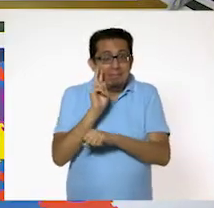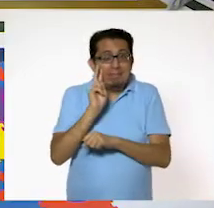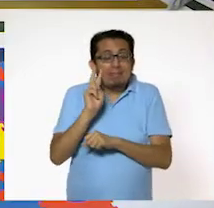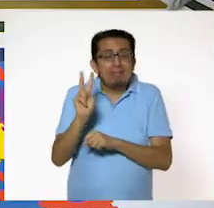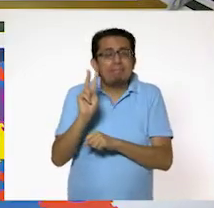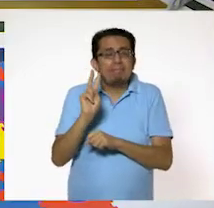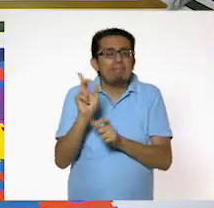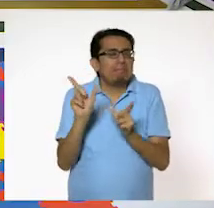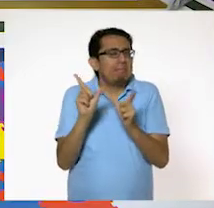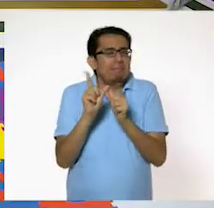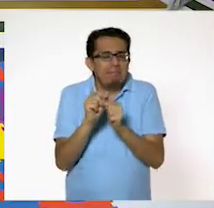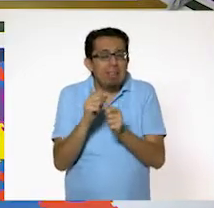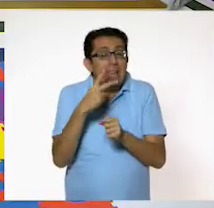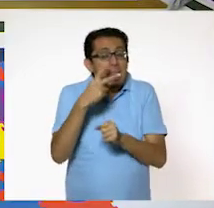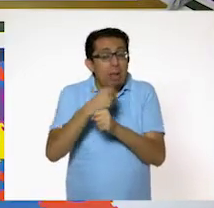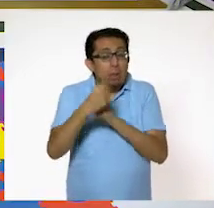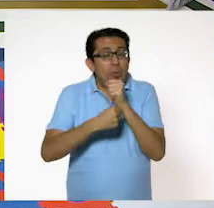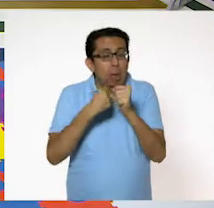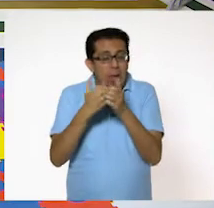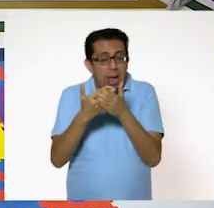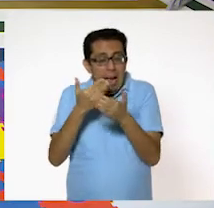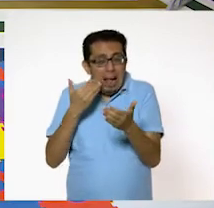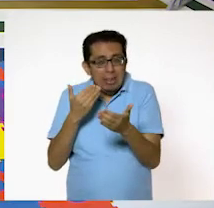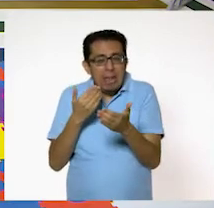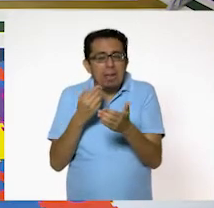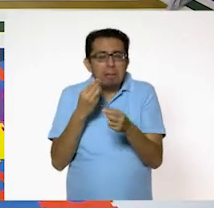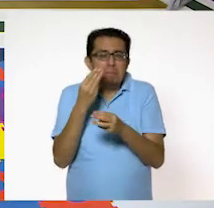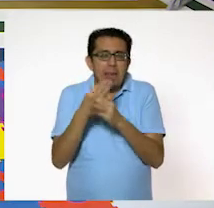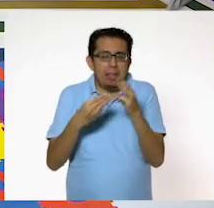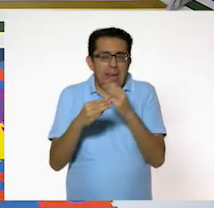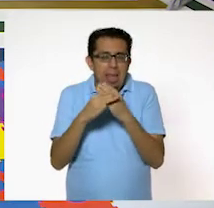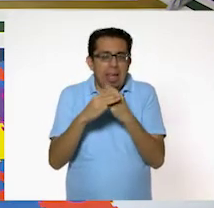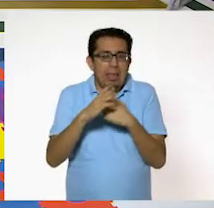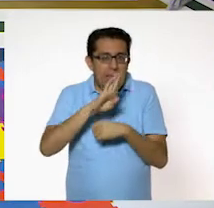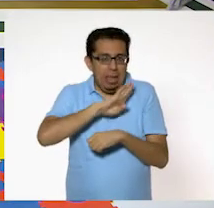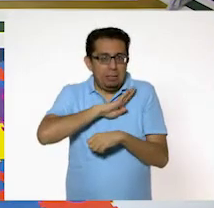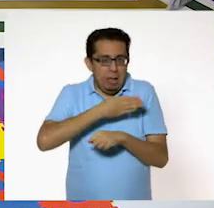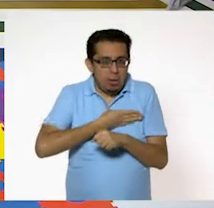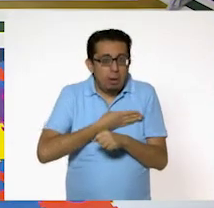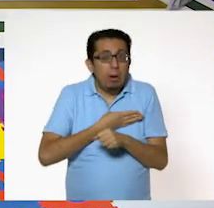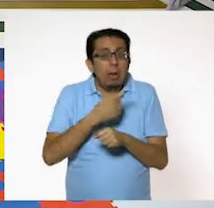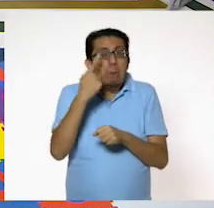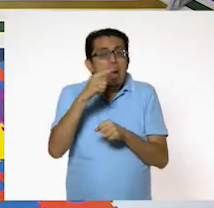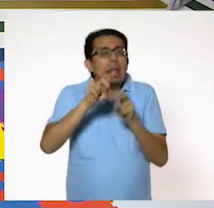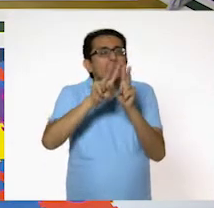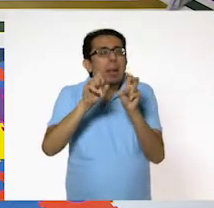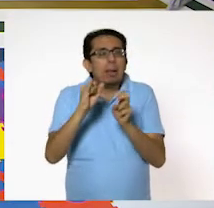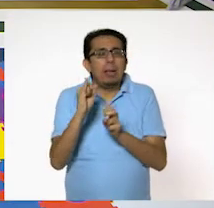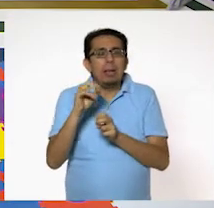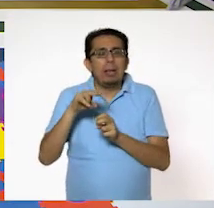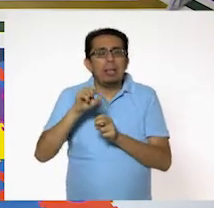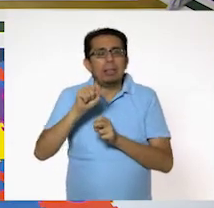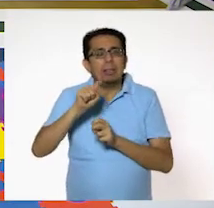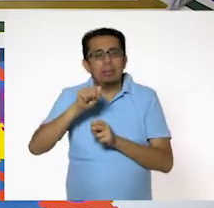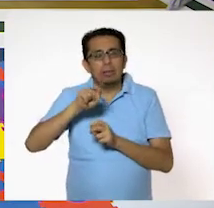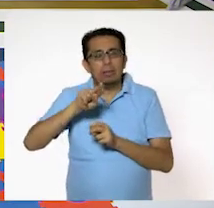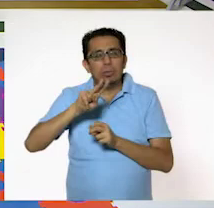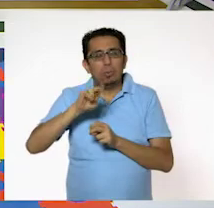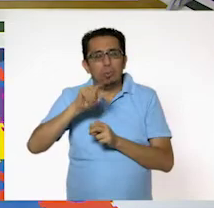cachito donde vimos en segundo grado, en la misma asignatura de lengua materna, acerca de los instructivos. Sí. Sí. A